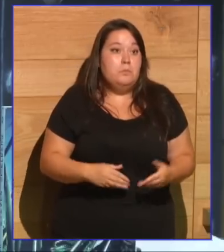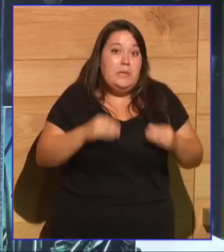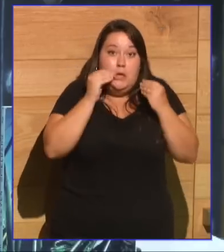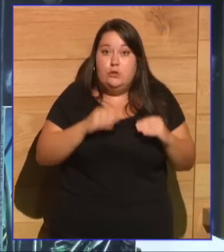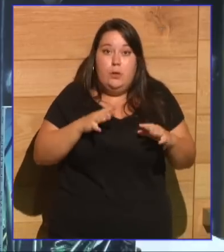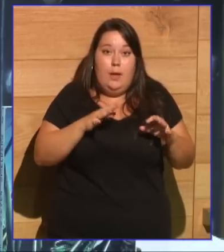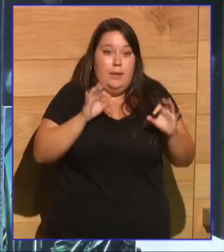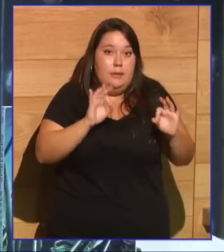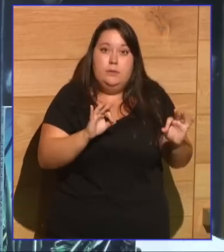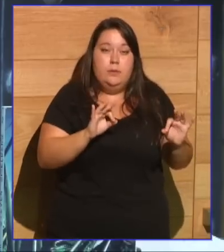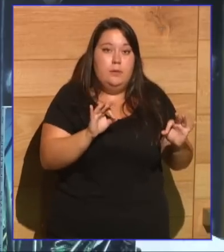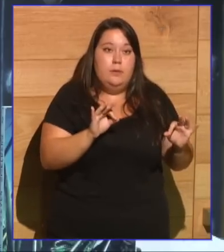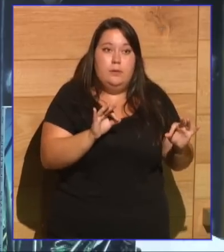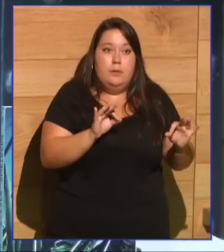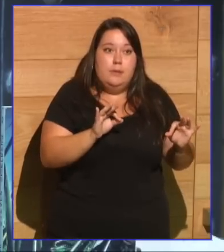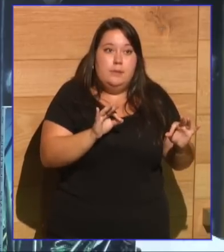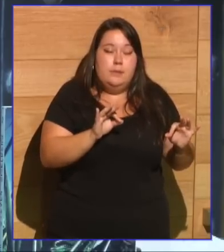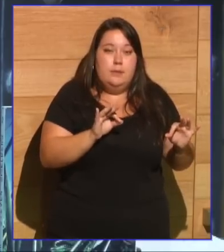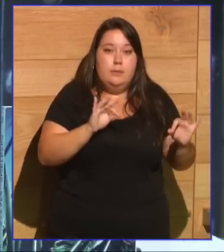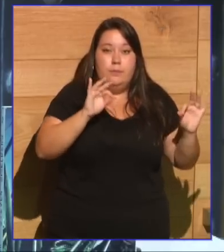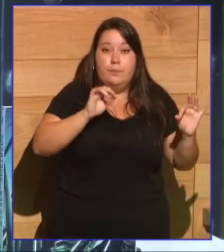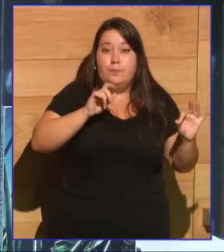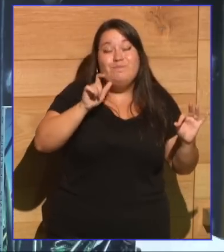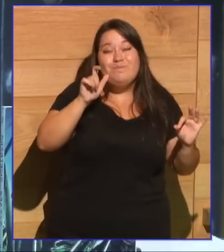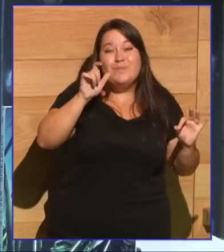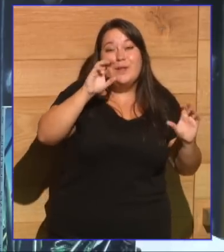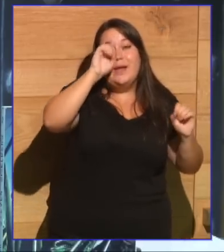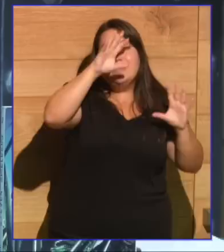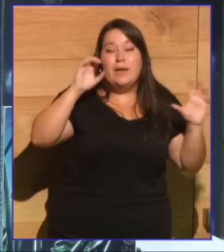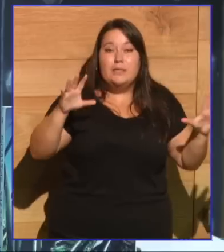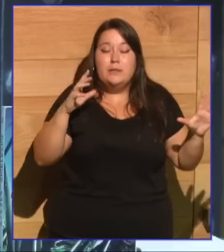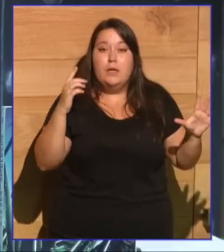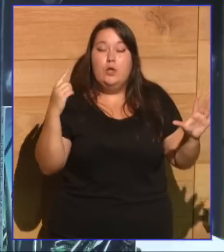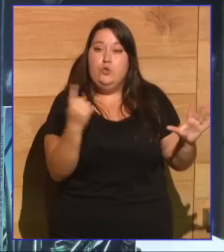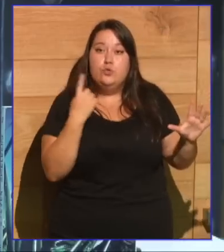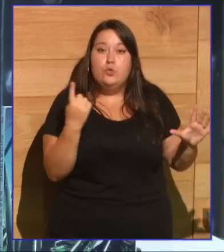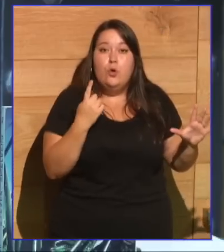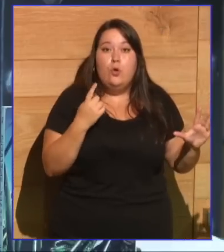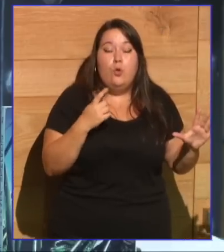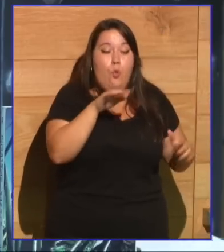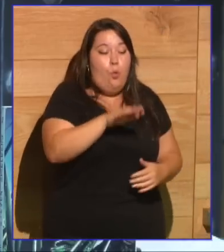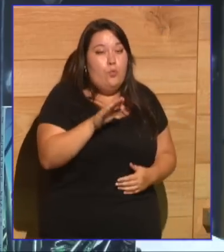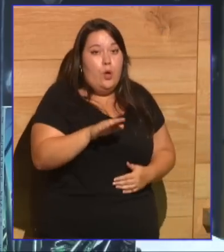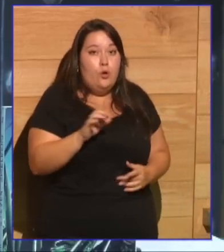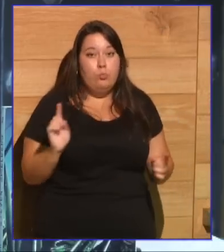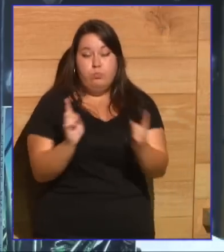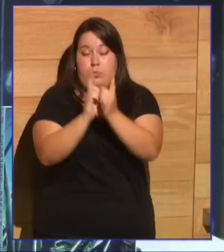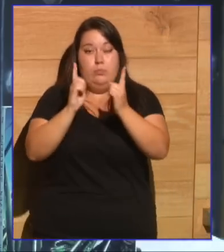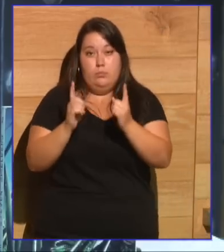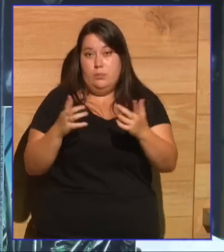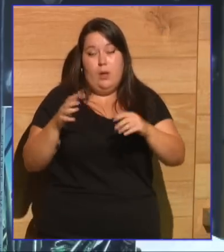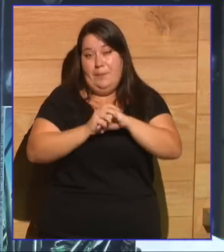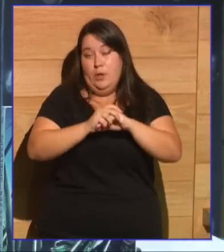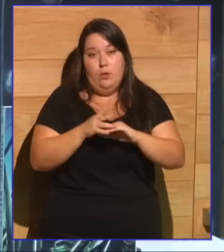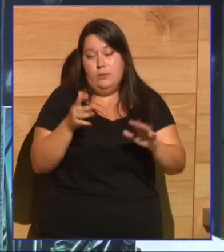que cuenta que es extraterrestre que se queda abandonado y un niño desde hace eso creen habla de cosas de esto amigo suyo